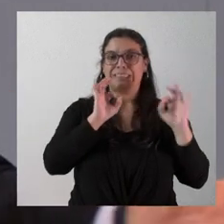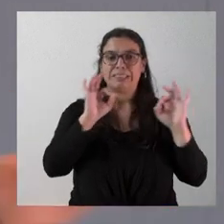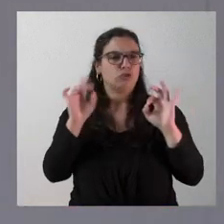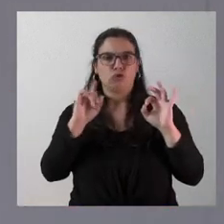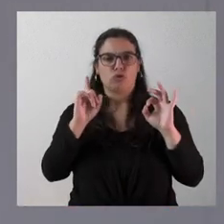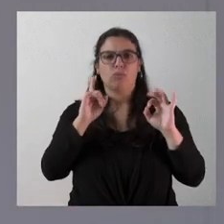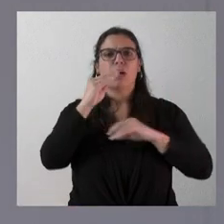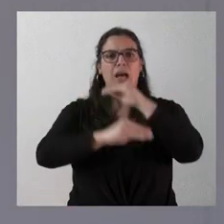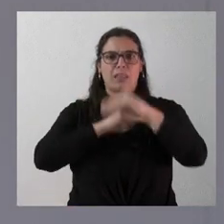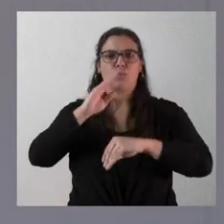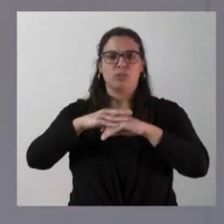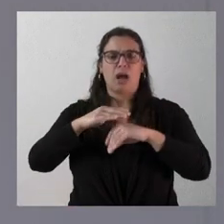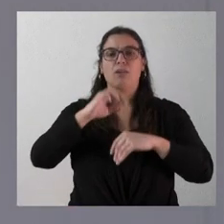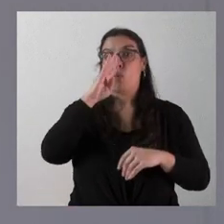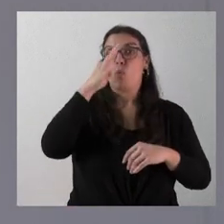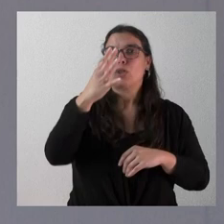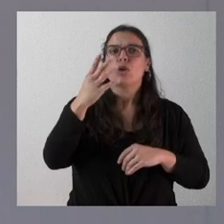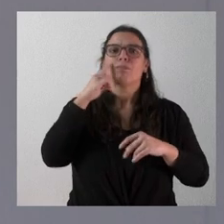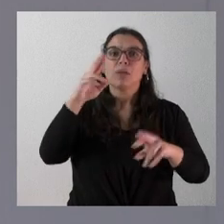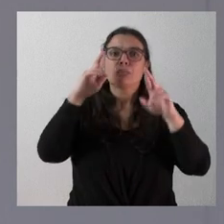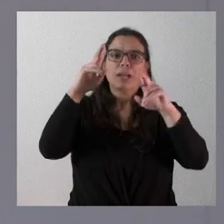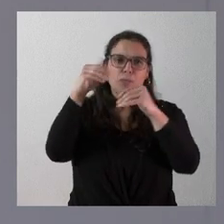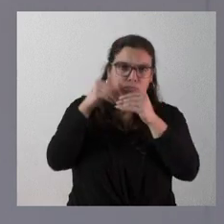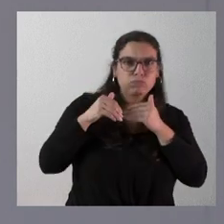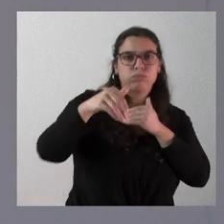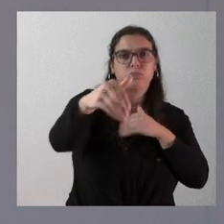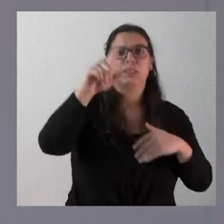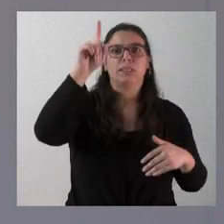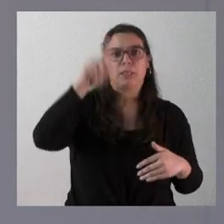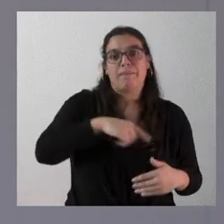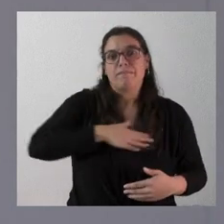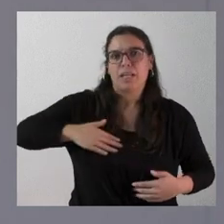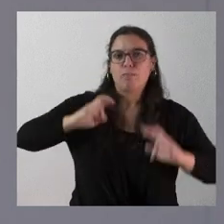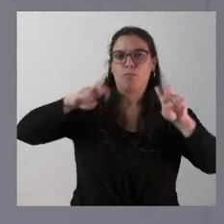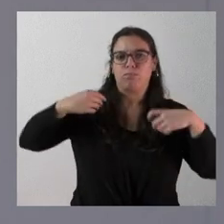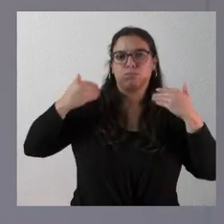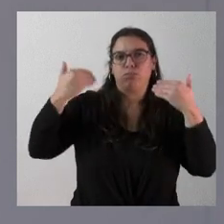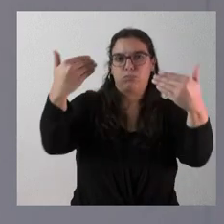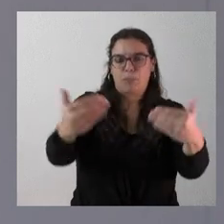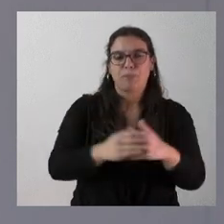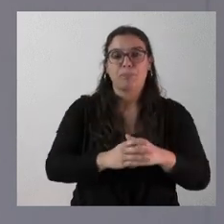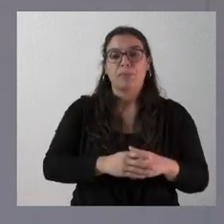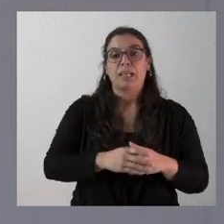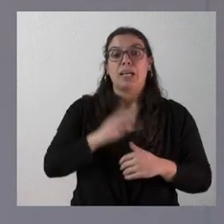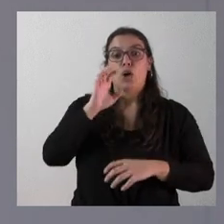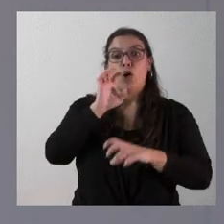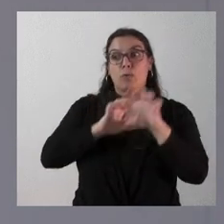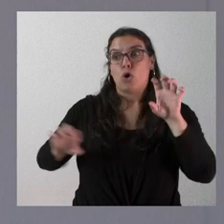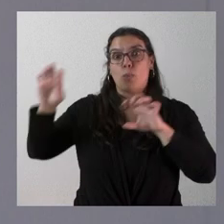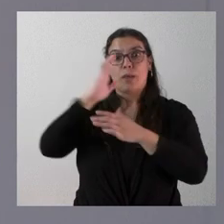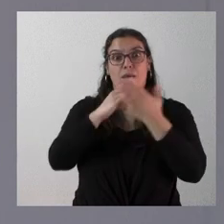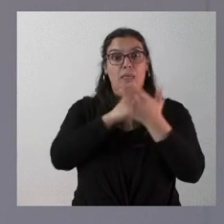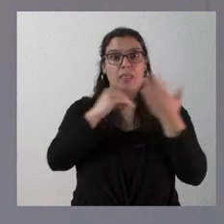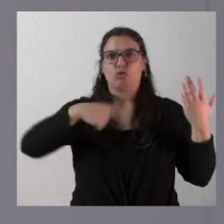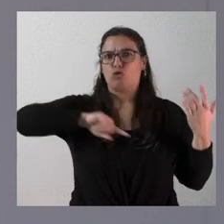sino ya con una vocación de continuidad para cuatro años con Ánimo también de ser probado en el tiempo Somos la primera comunión autómana que lo pone en marcha